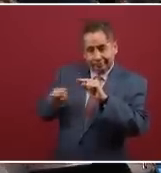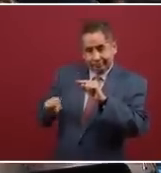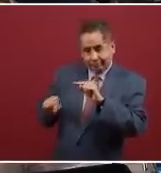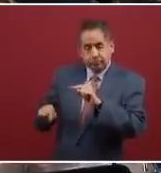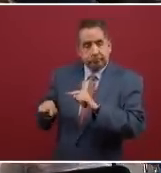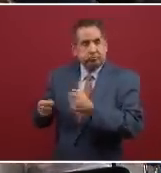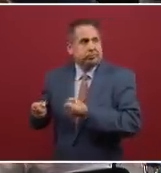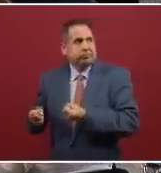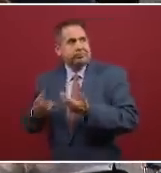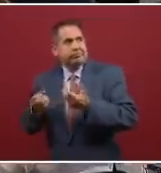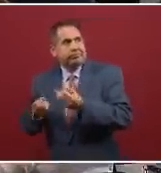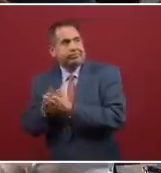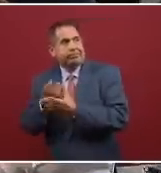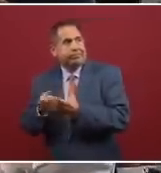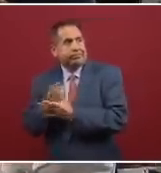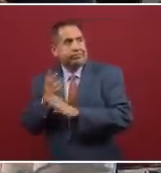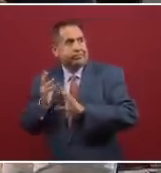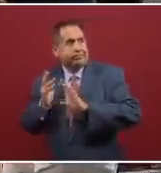y